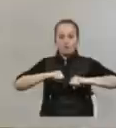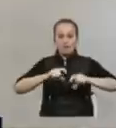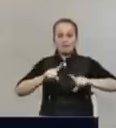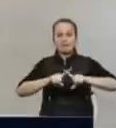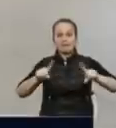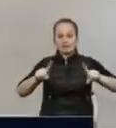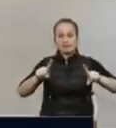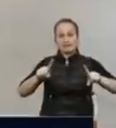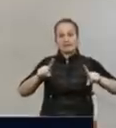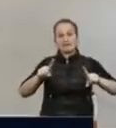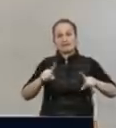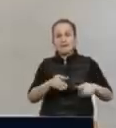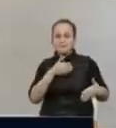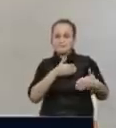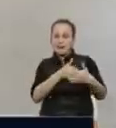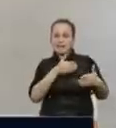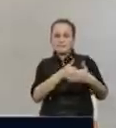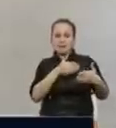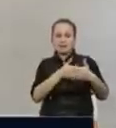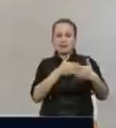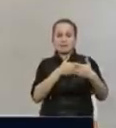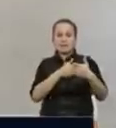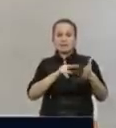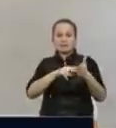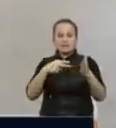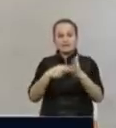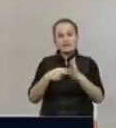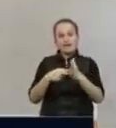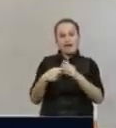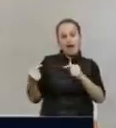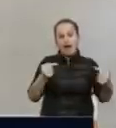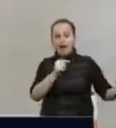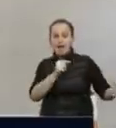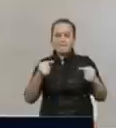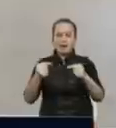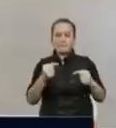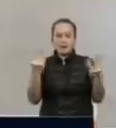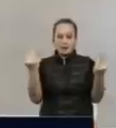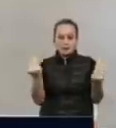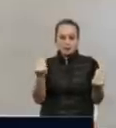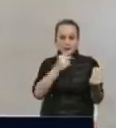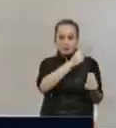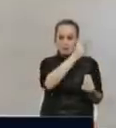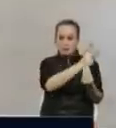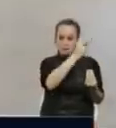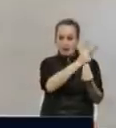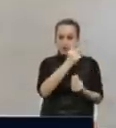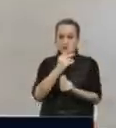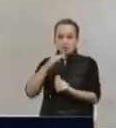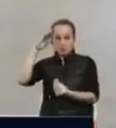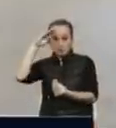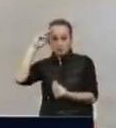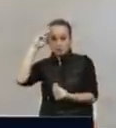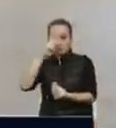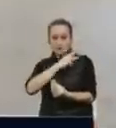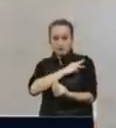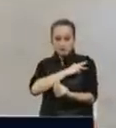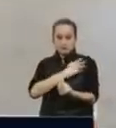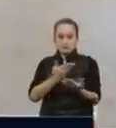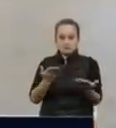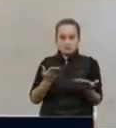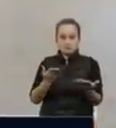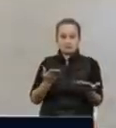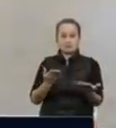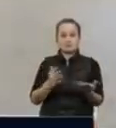las ofensivas que implican la confrontación armada. Pero decía,